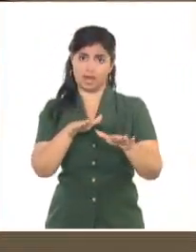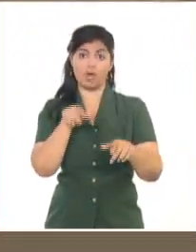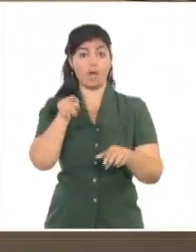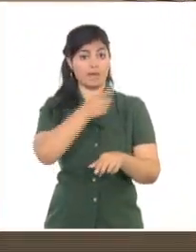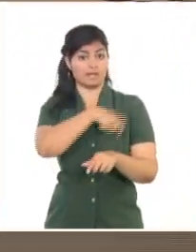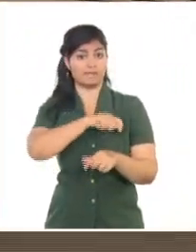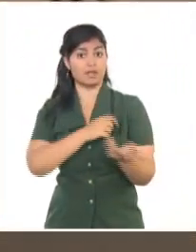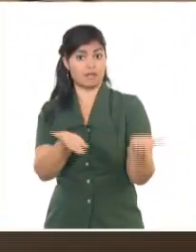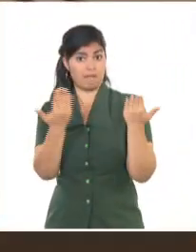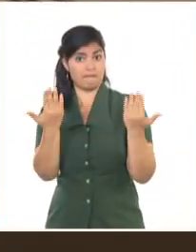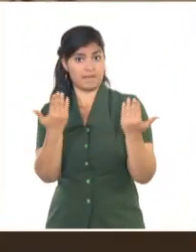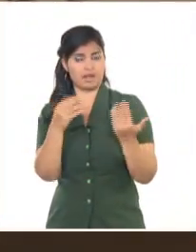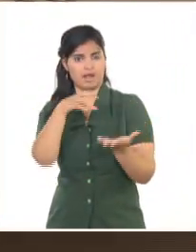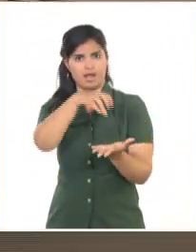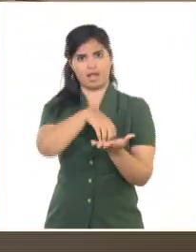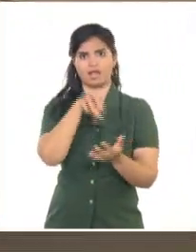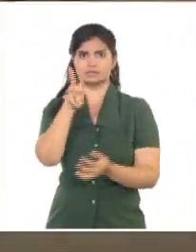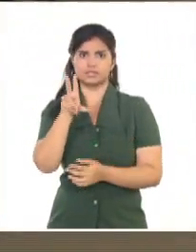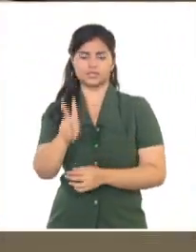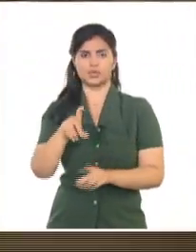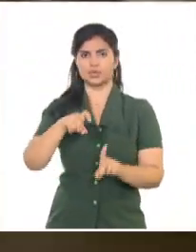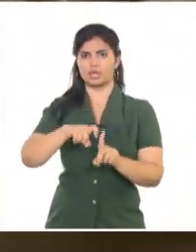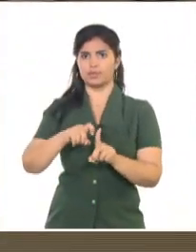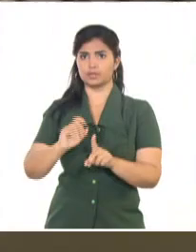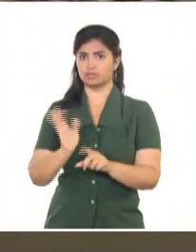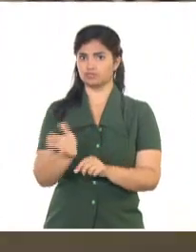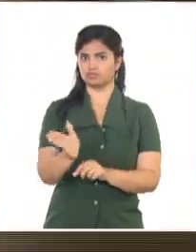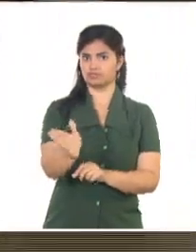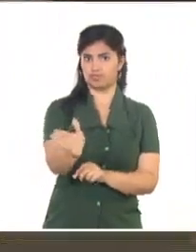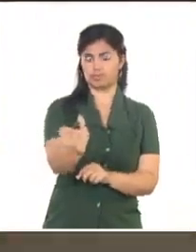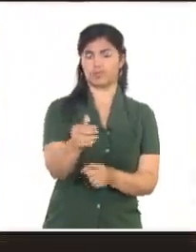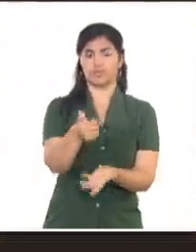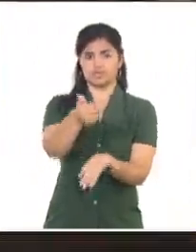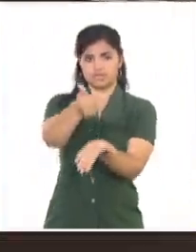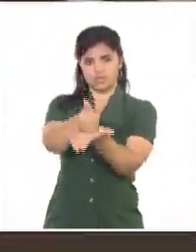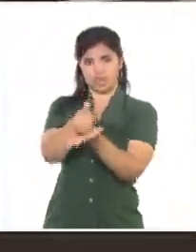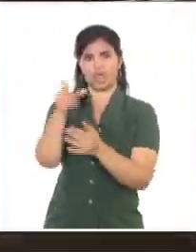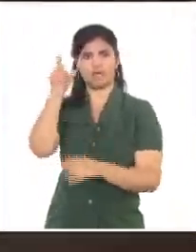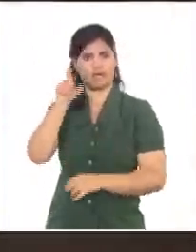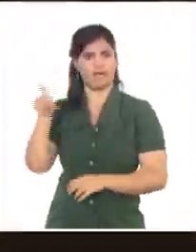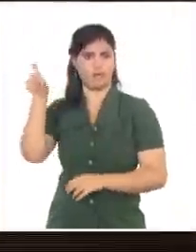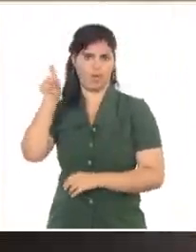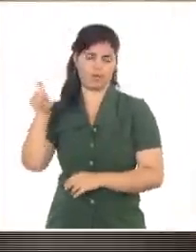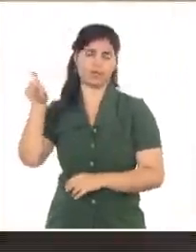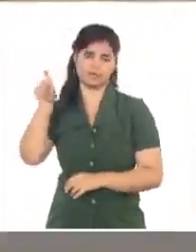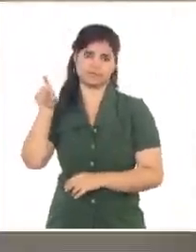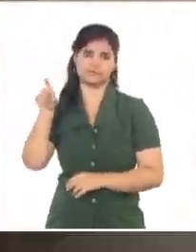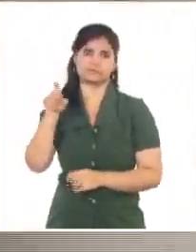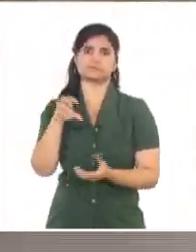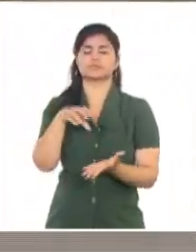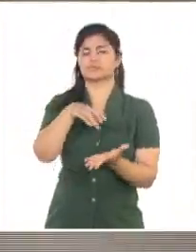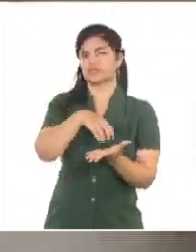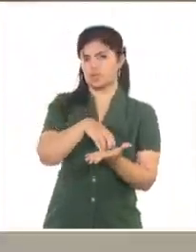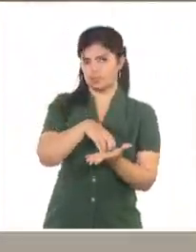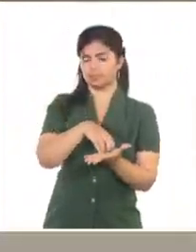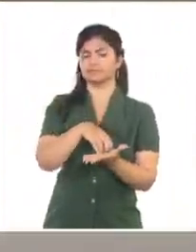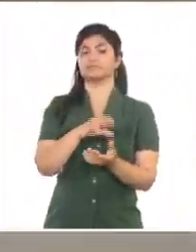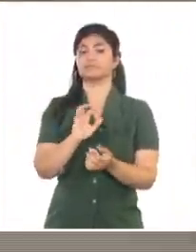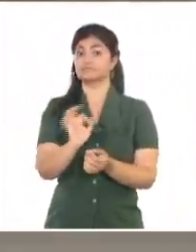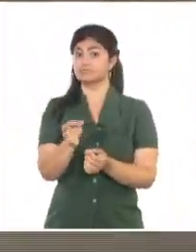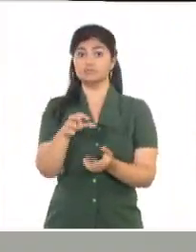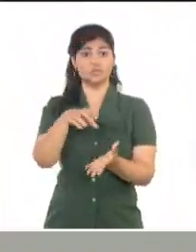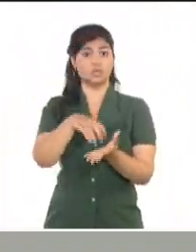de Jimaguayú, a 32 kilómetros al suroeste de la ciudad de Camagüey, ampliamente conocido por él por ser uno de sus